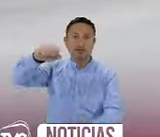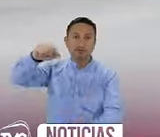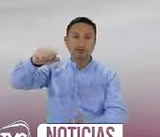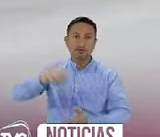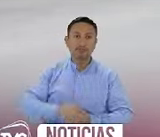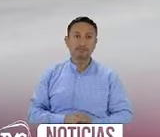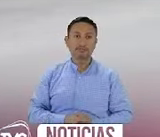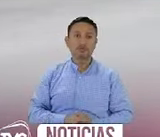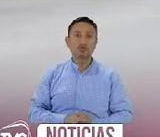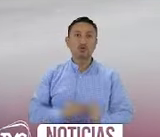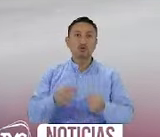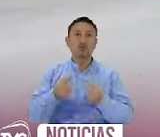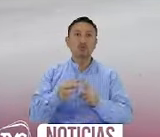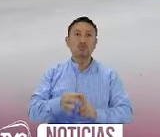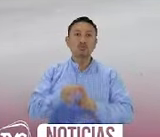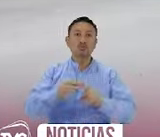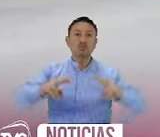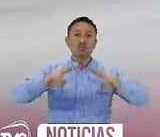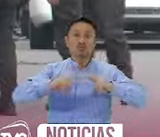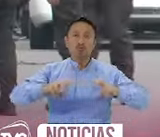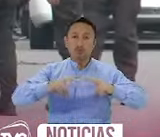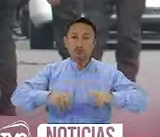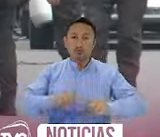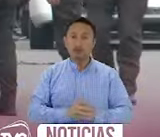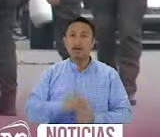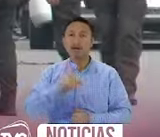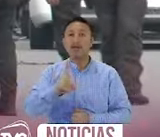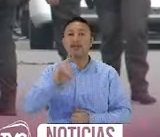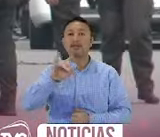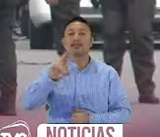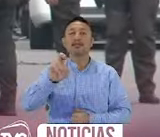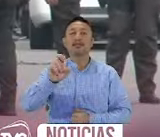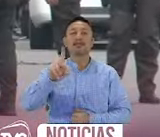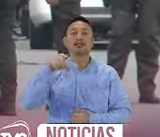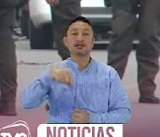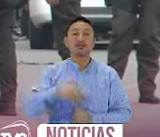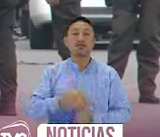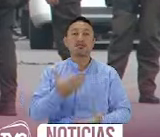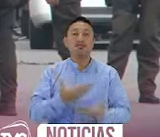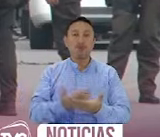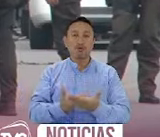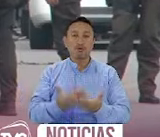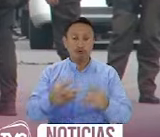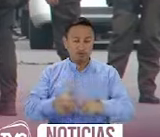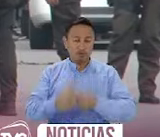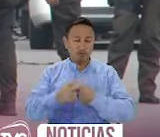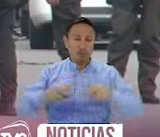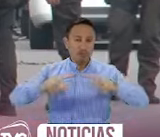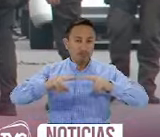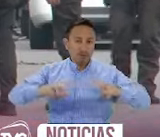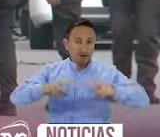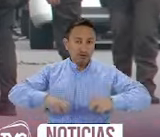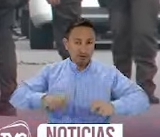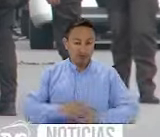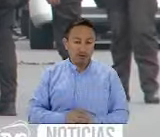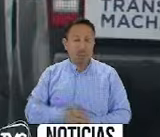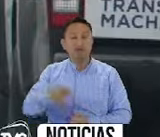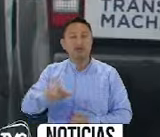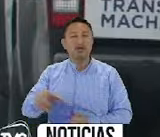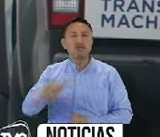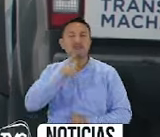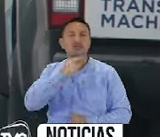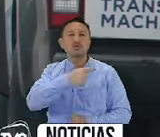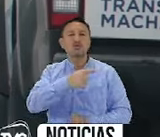especializada en investigación DINASED coteja los indicios hallados, dando inicio a una nueva investigación para dar con los responsables de estos